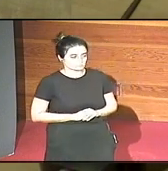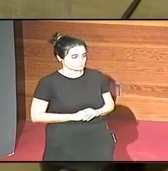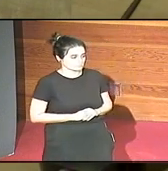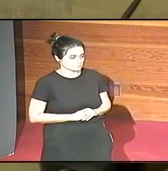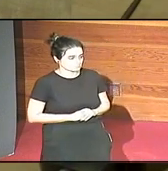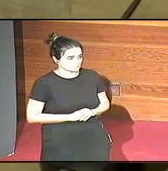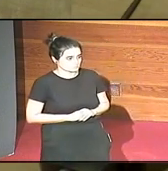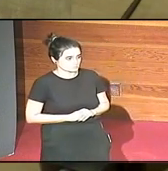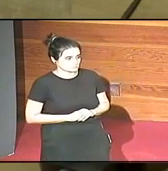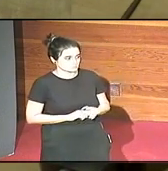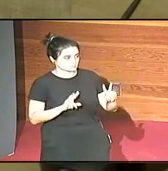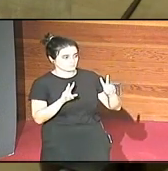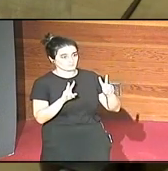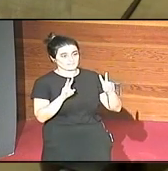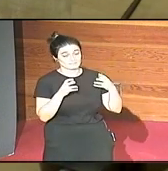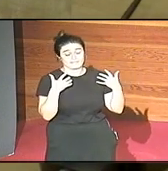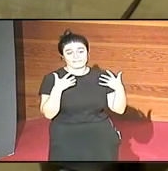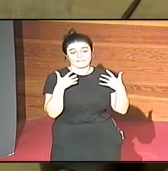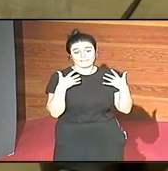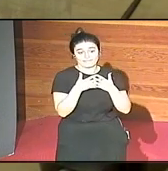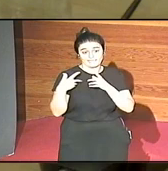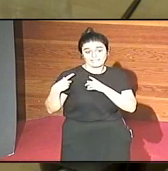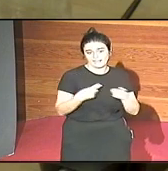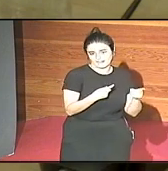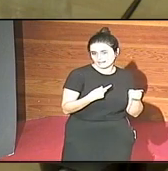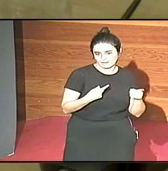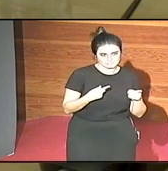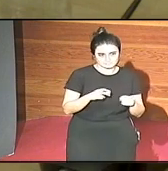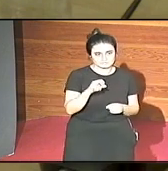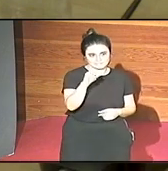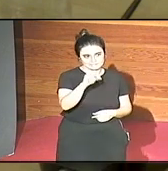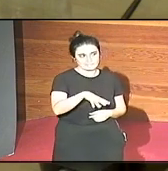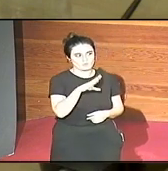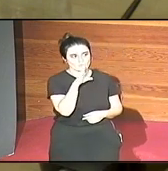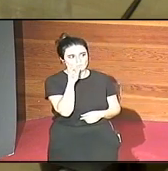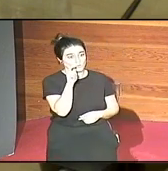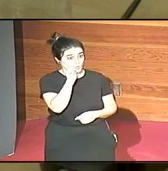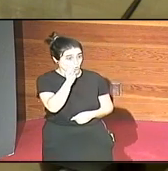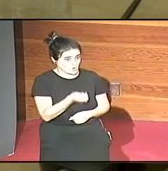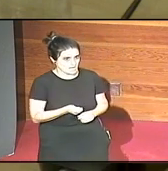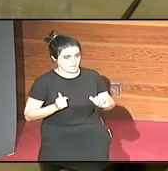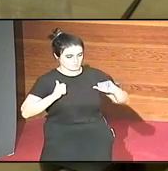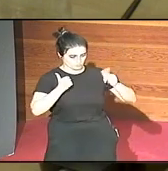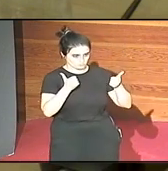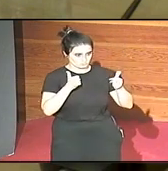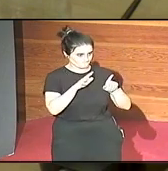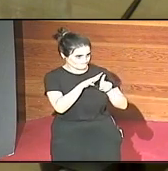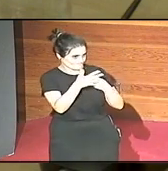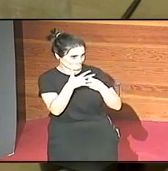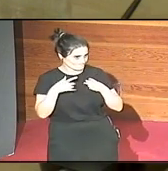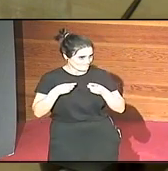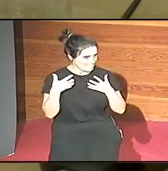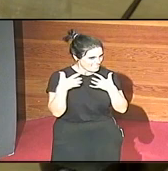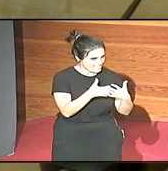En cuanto a lo de la guerra, tienes absolutamente toda la razón. Ucrania está en situación de guerra desde el 2014.